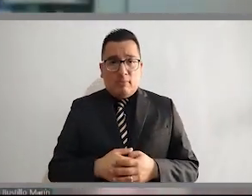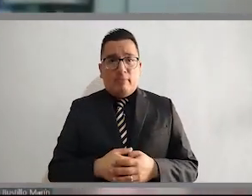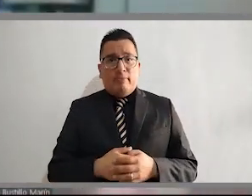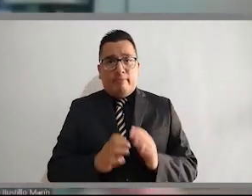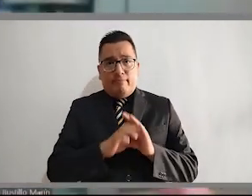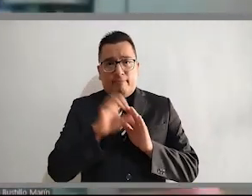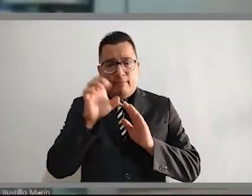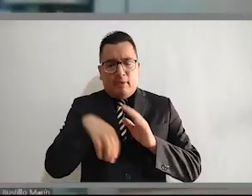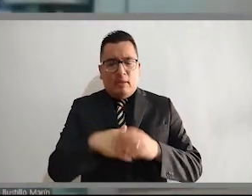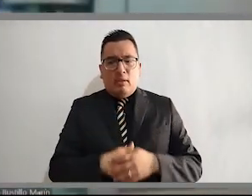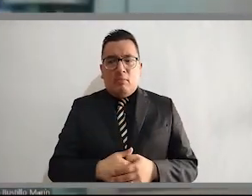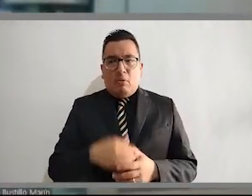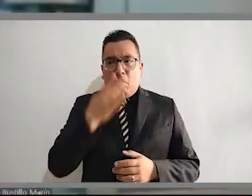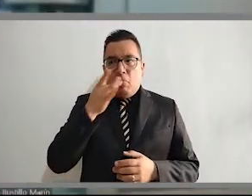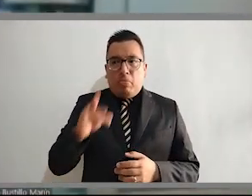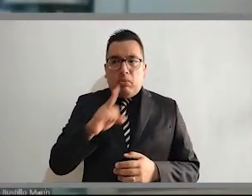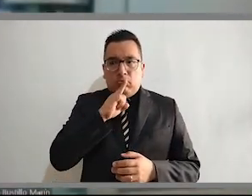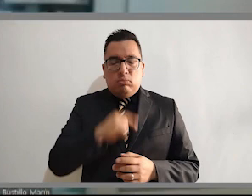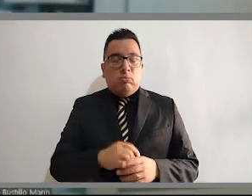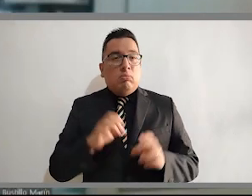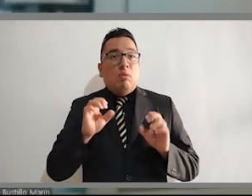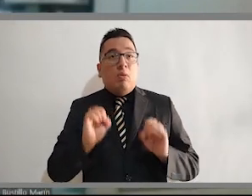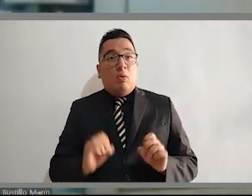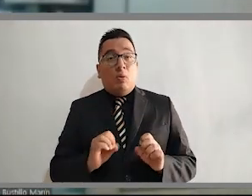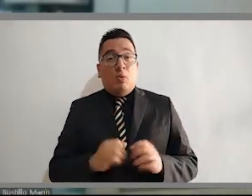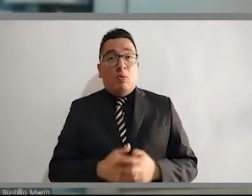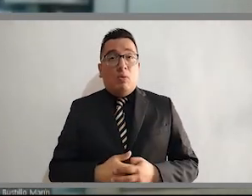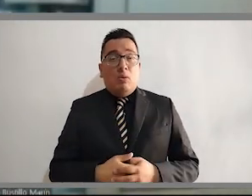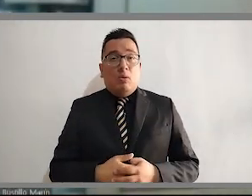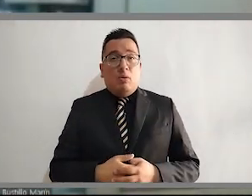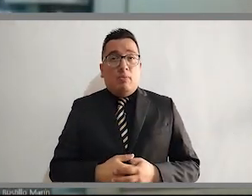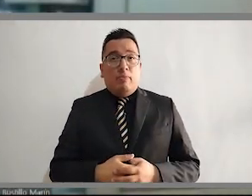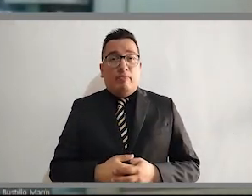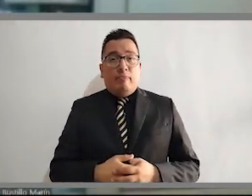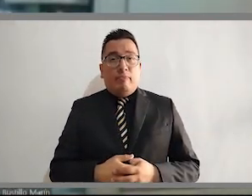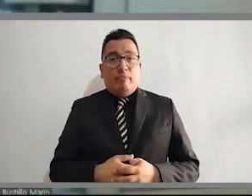normas, por ejemplo, la no discriminación, la no